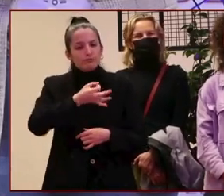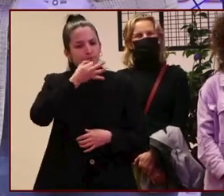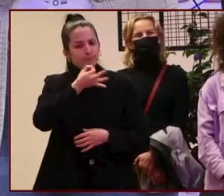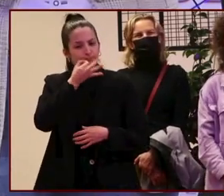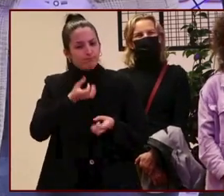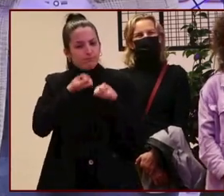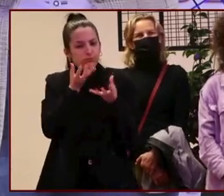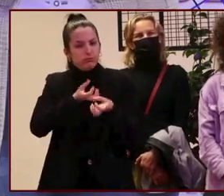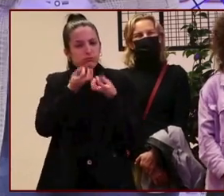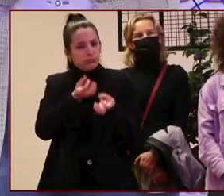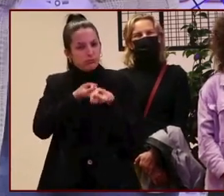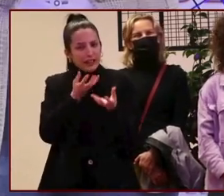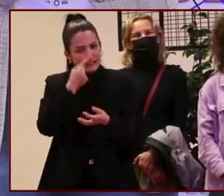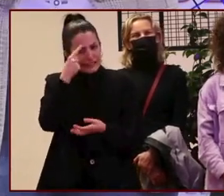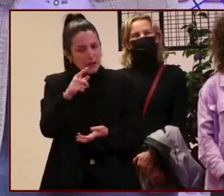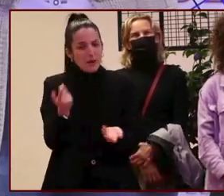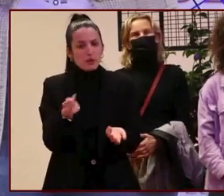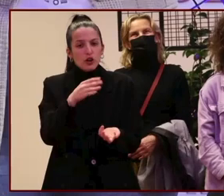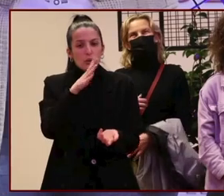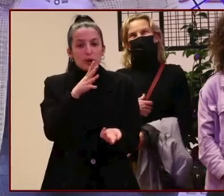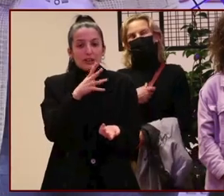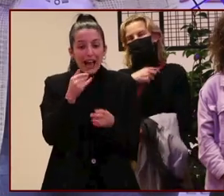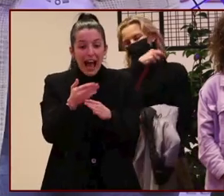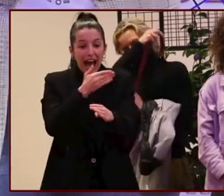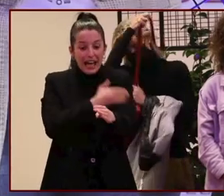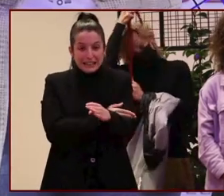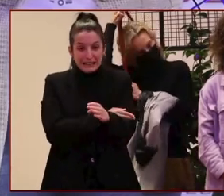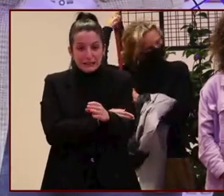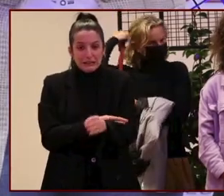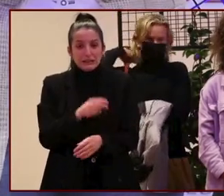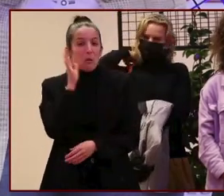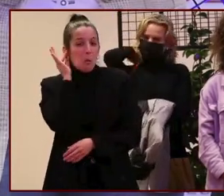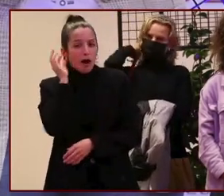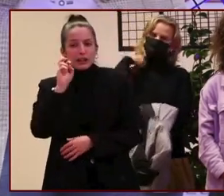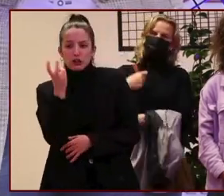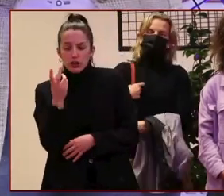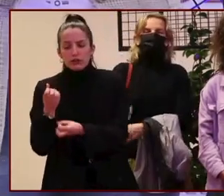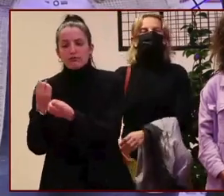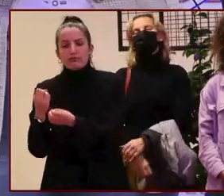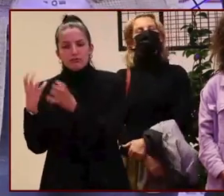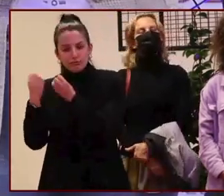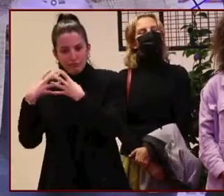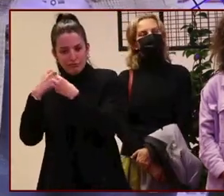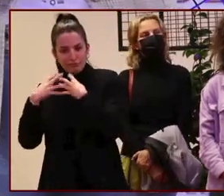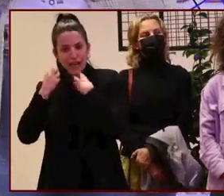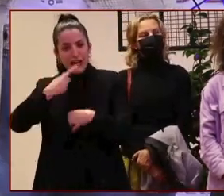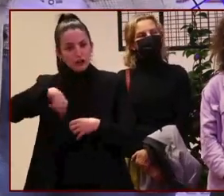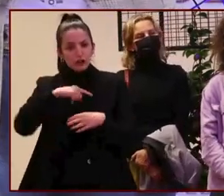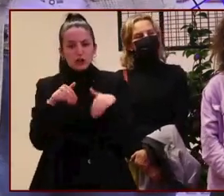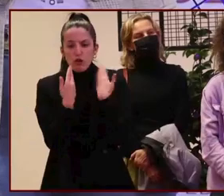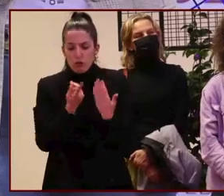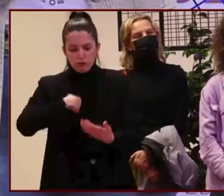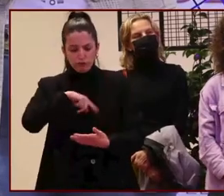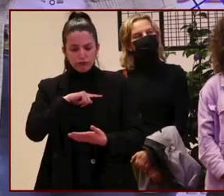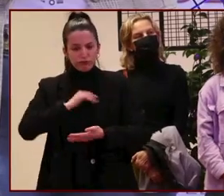porque 'nos otras nos contaron historias y por lo tanto tenemos una enorme capacidad